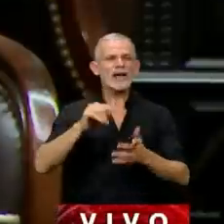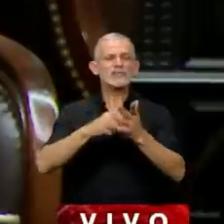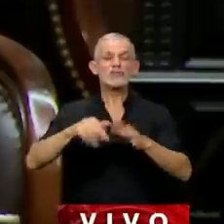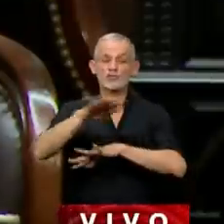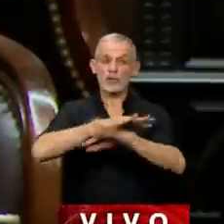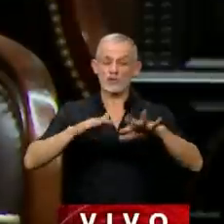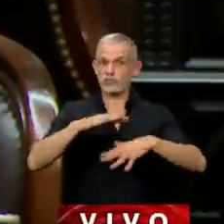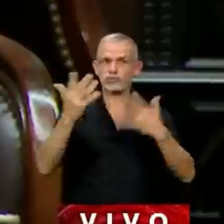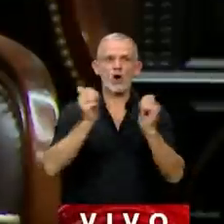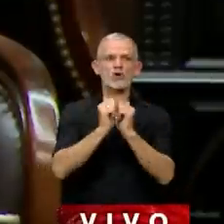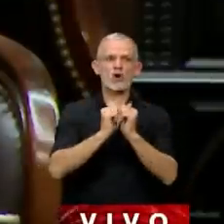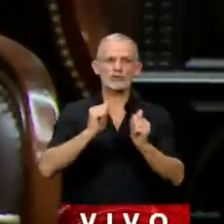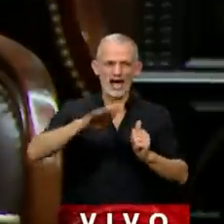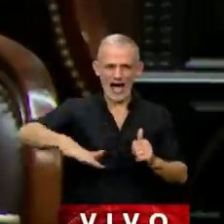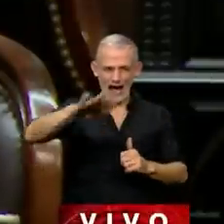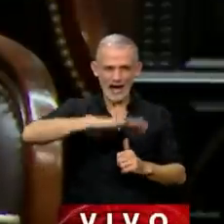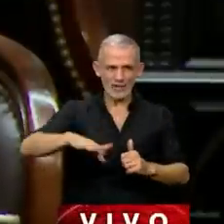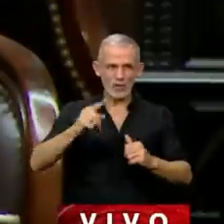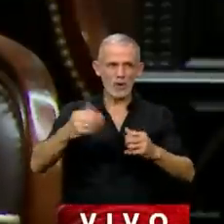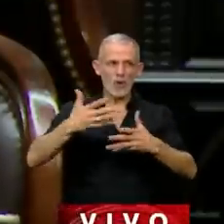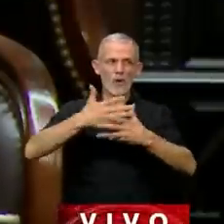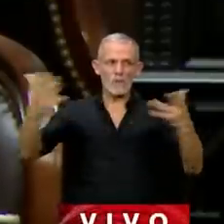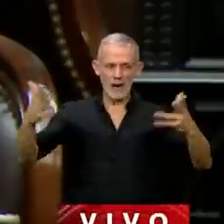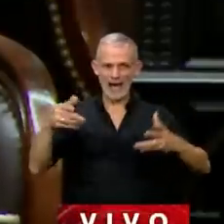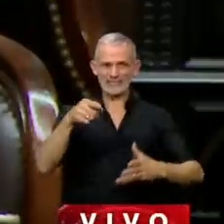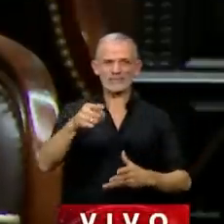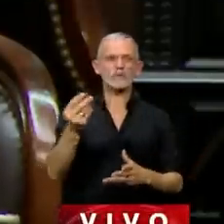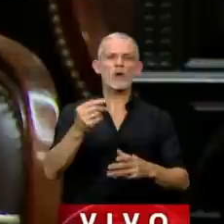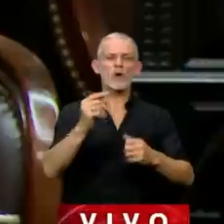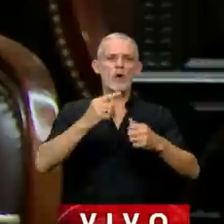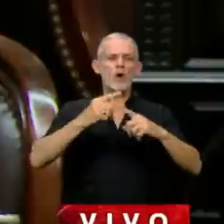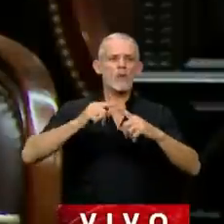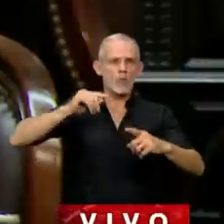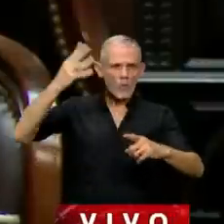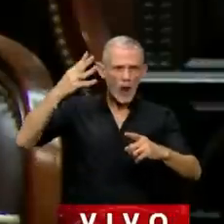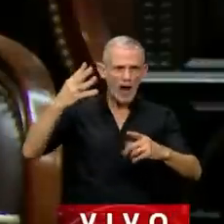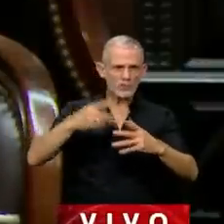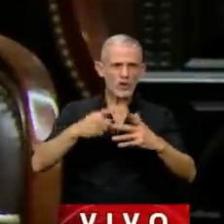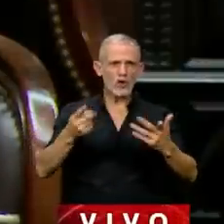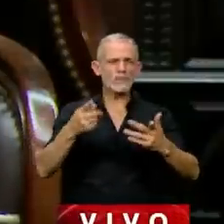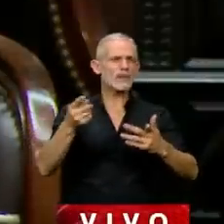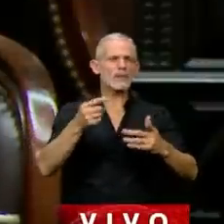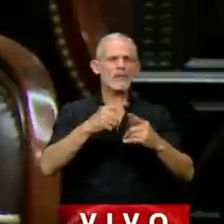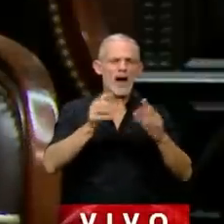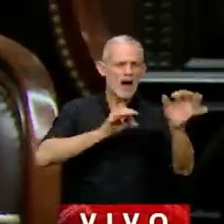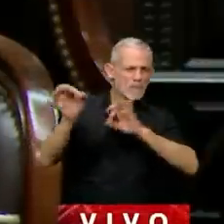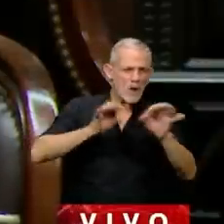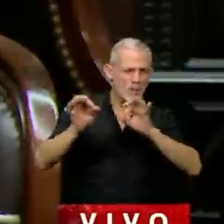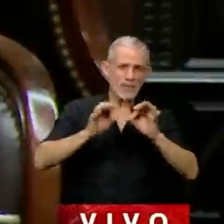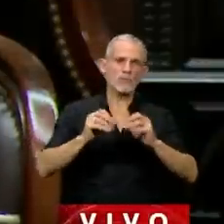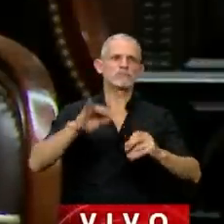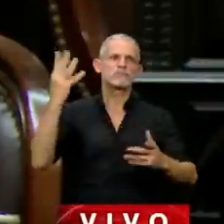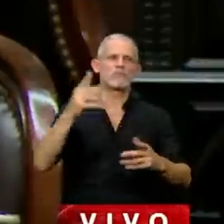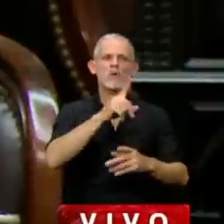más pobladas, como es Rosario, que hoy supera por 4 la media nacional de homicidios